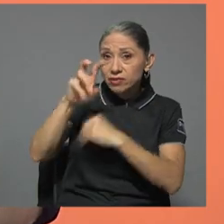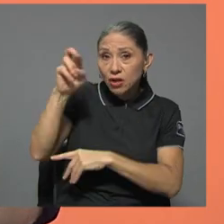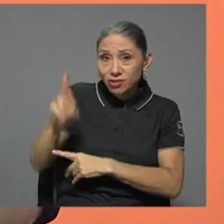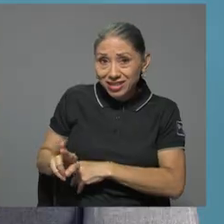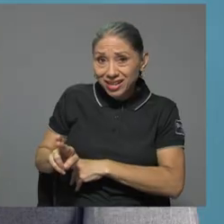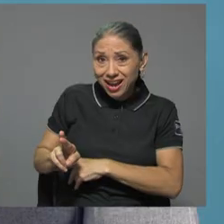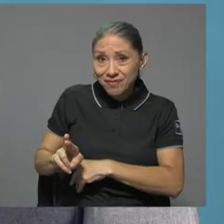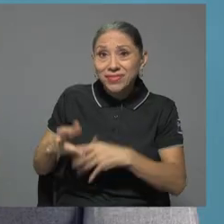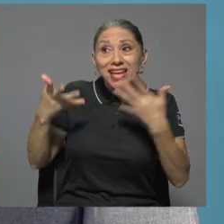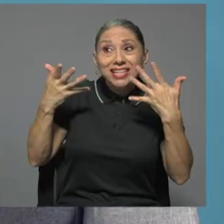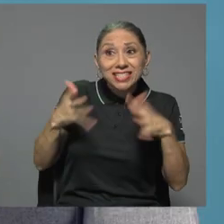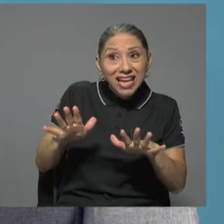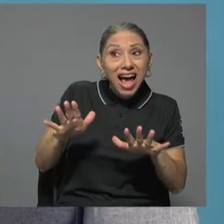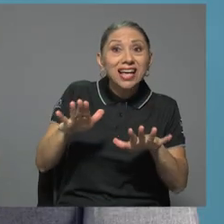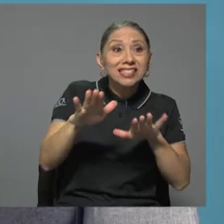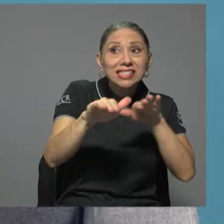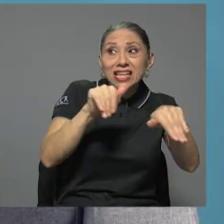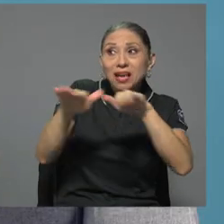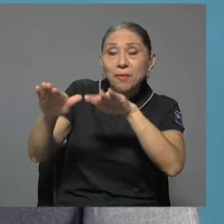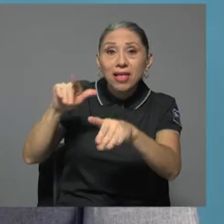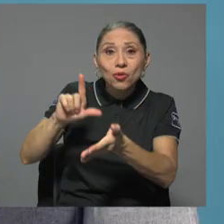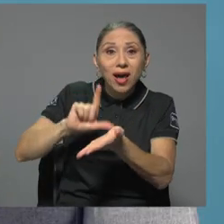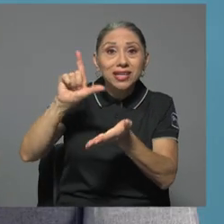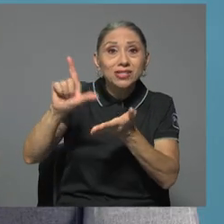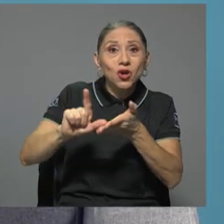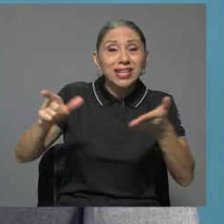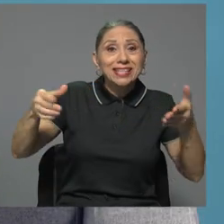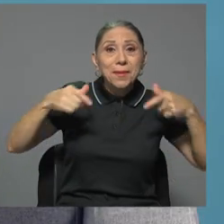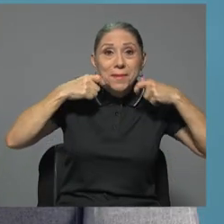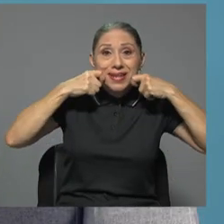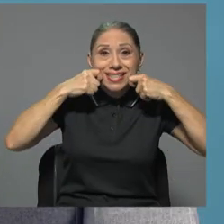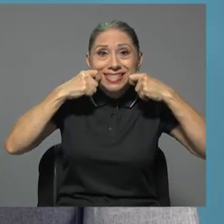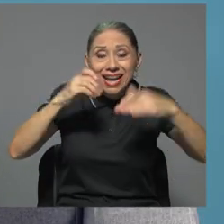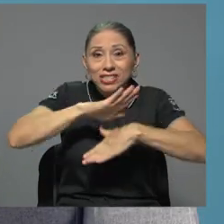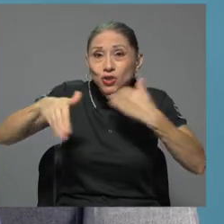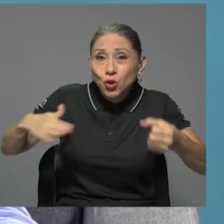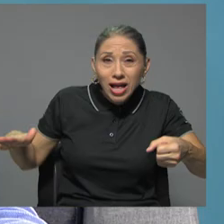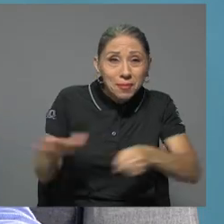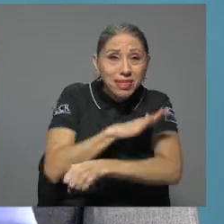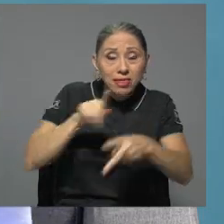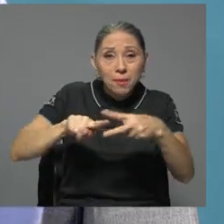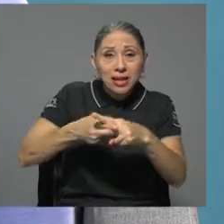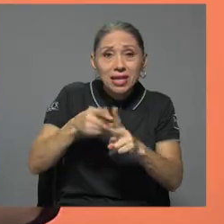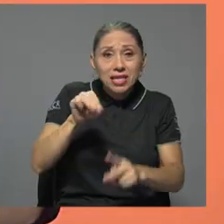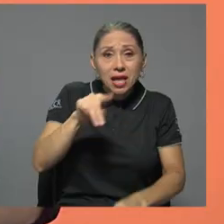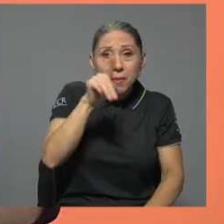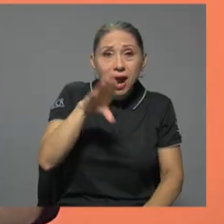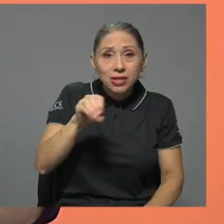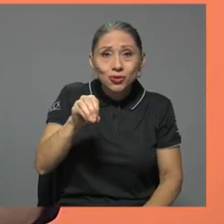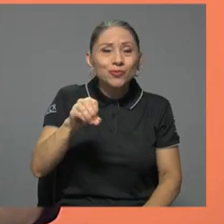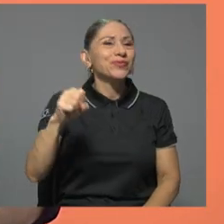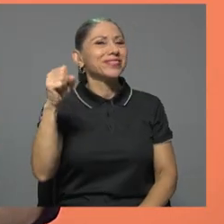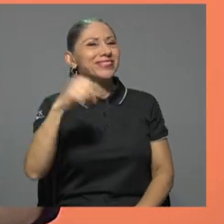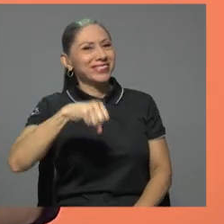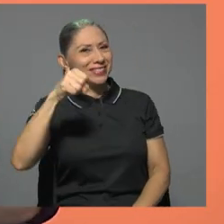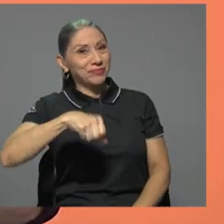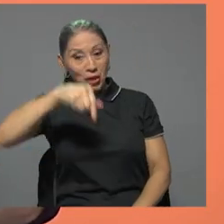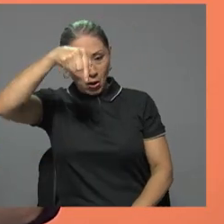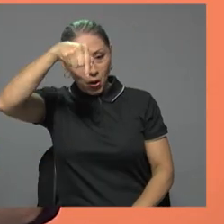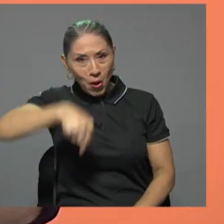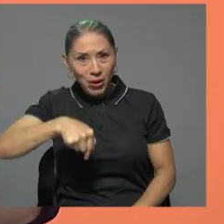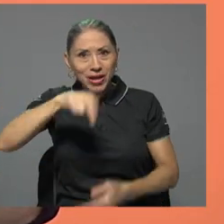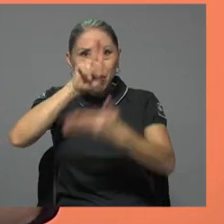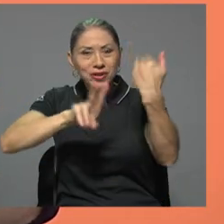llama a lecciones esenciales totalmente a partir de marzo la dicha línea si éste o el día de hoy pues justamente la universidad cosa que